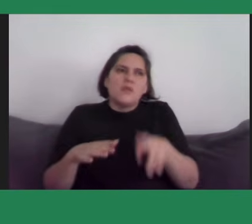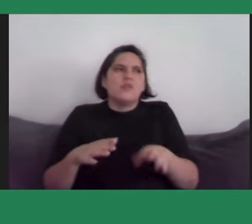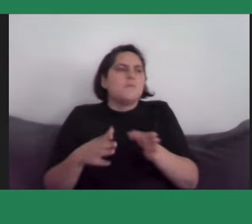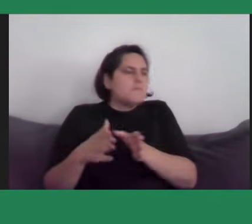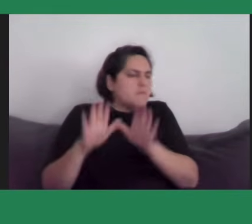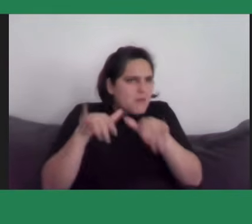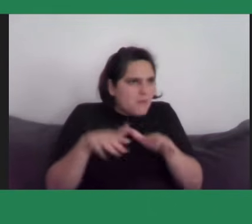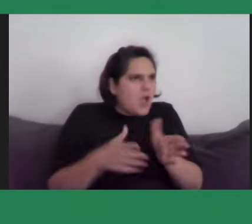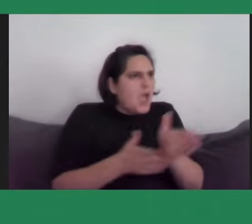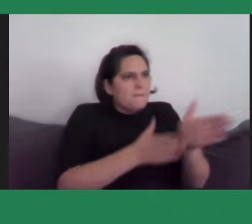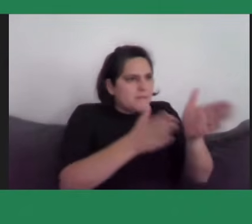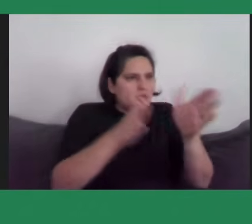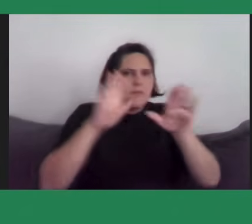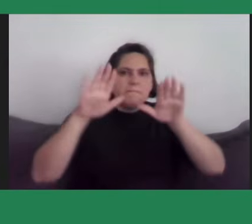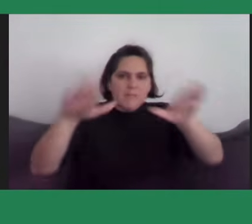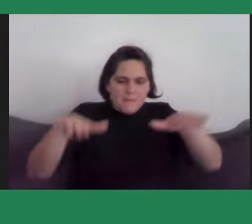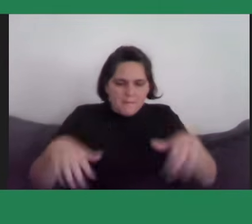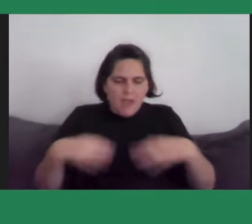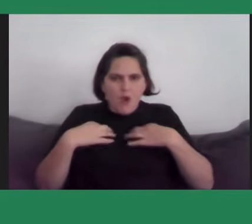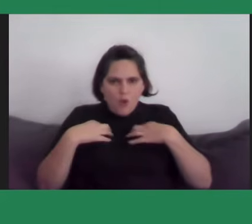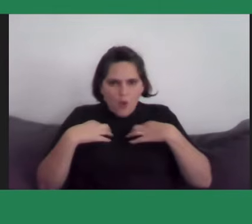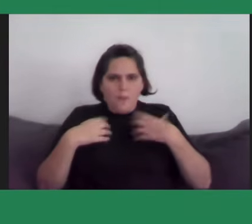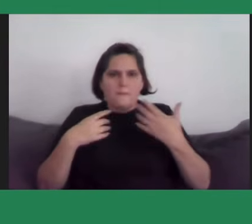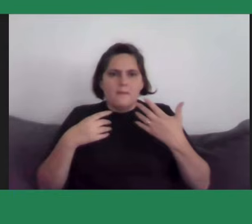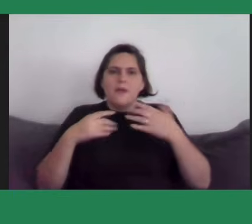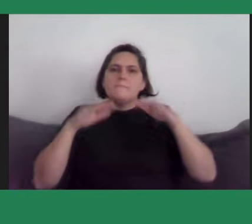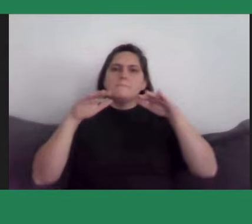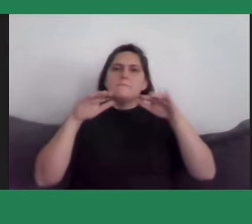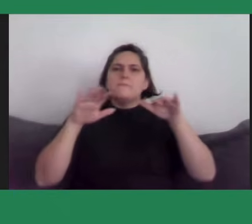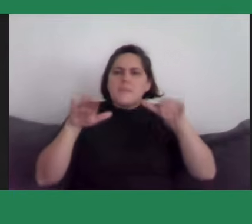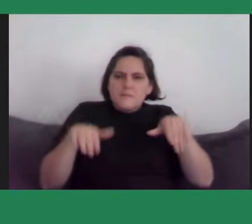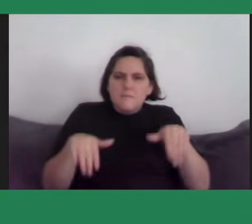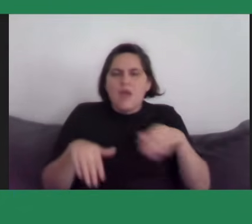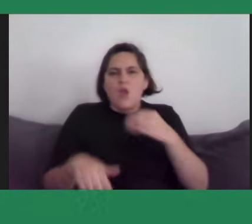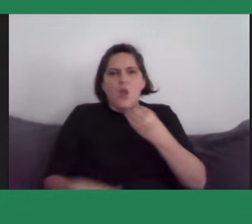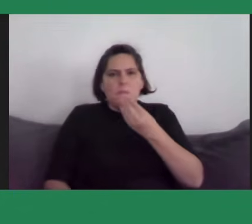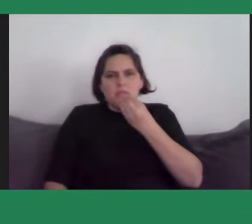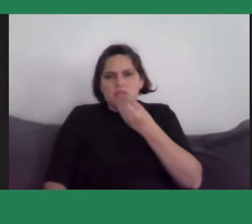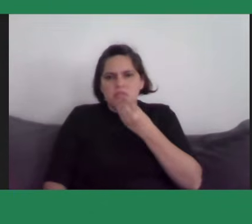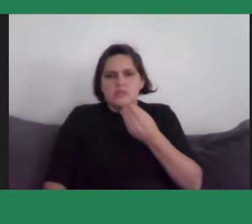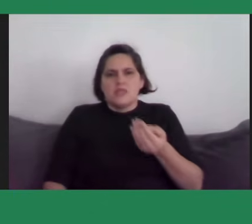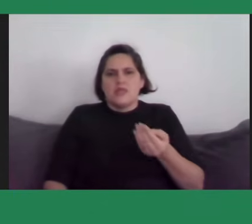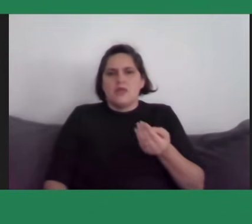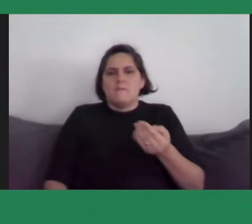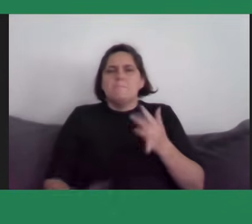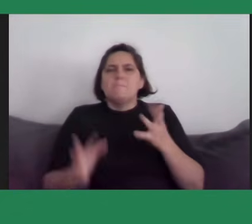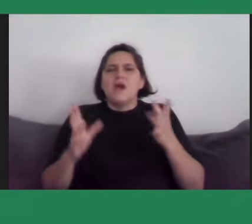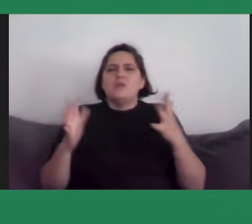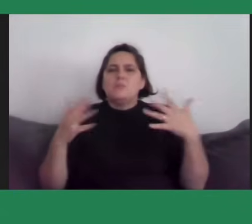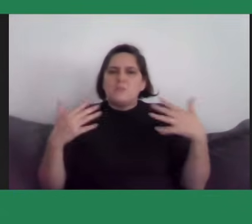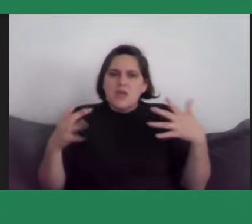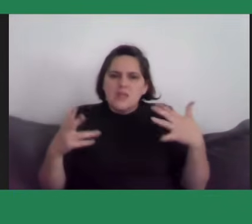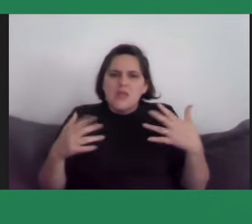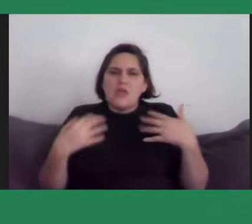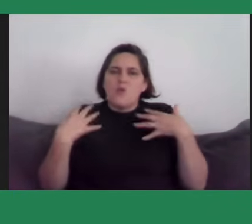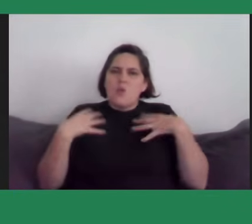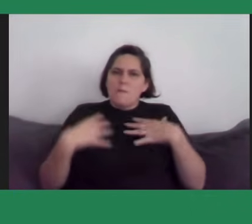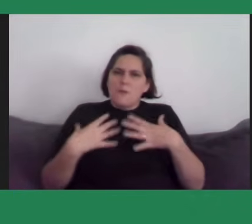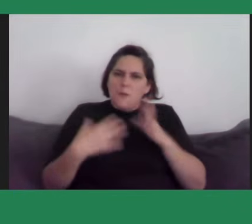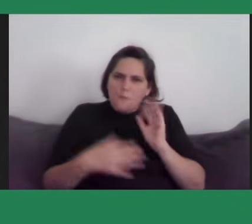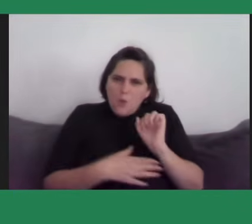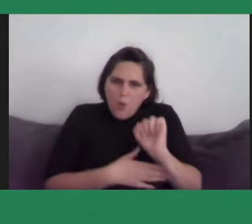misma ropa, la comida muy parecida, aletear las manos, mecer el cuerpo, girar en